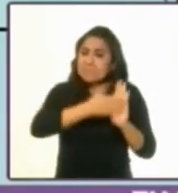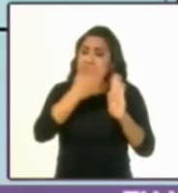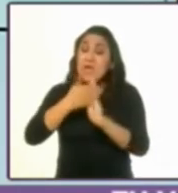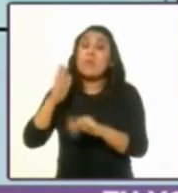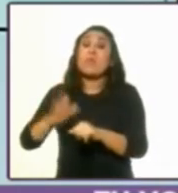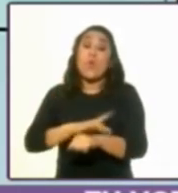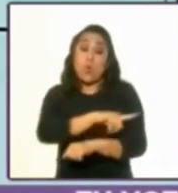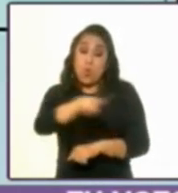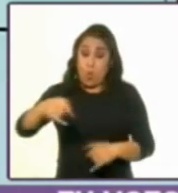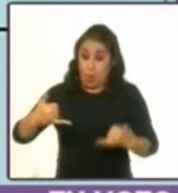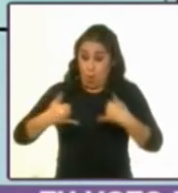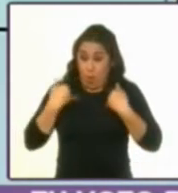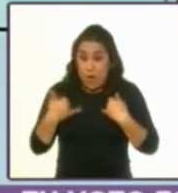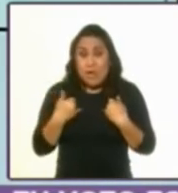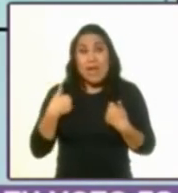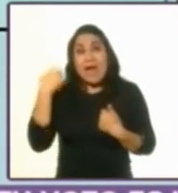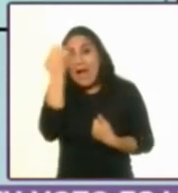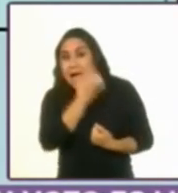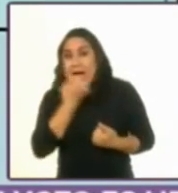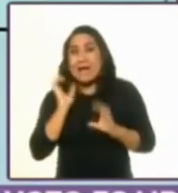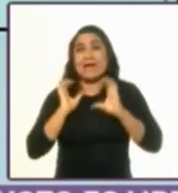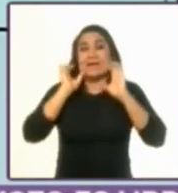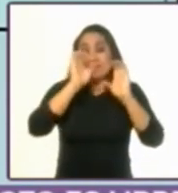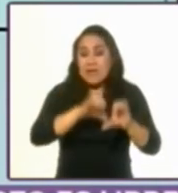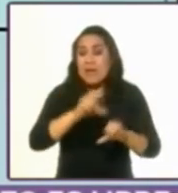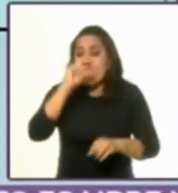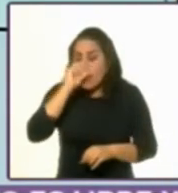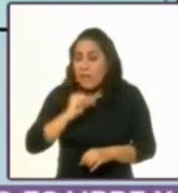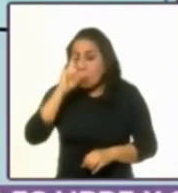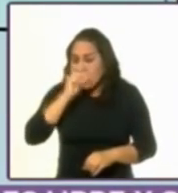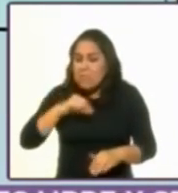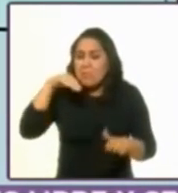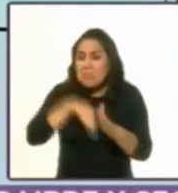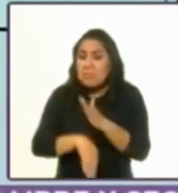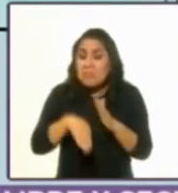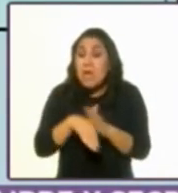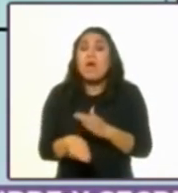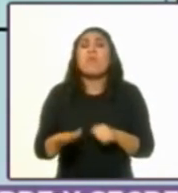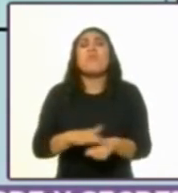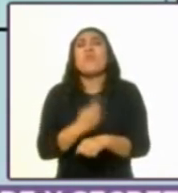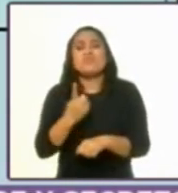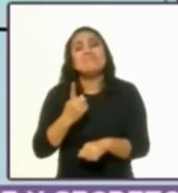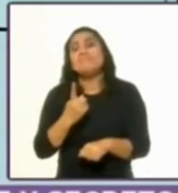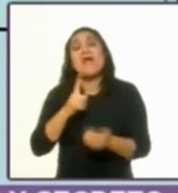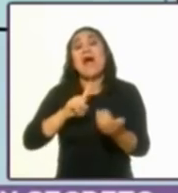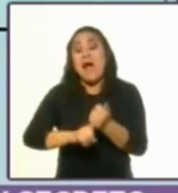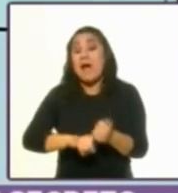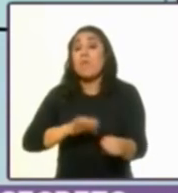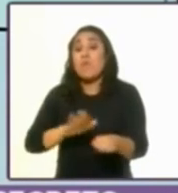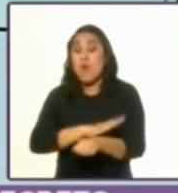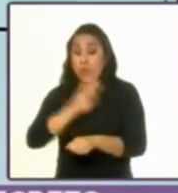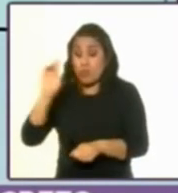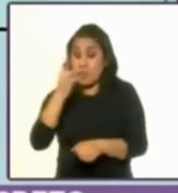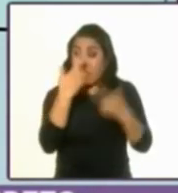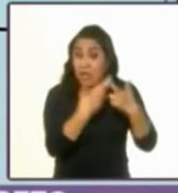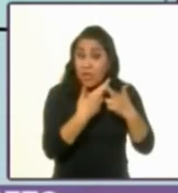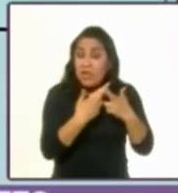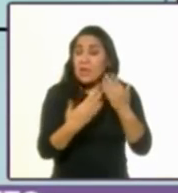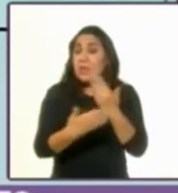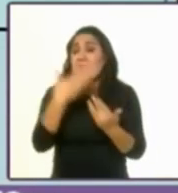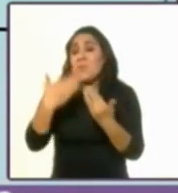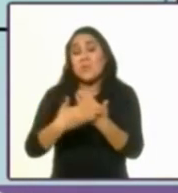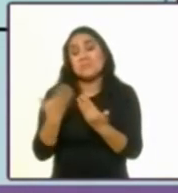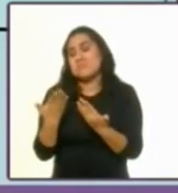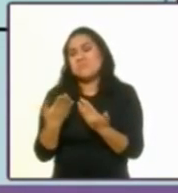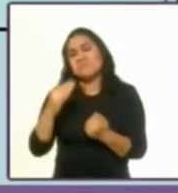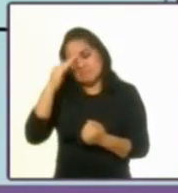dice que no pasan el examen de admisión cuando en realidad es que no hay suficientes espacios universitarios esto es lo que